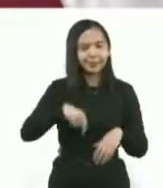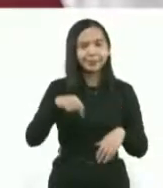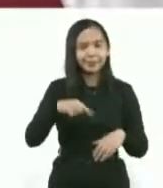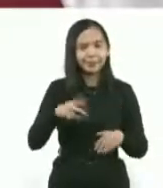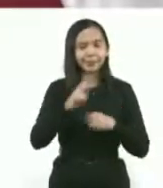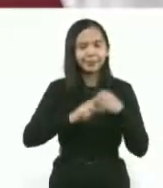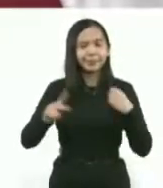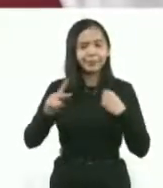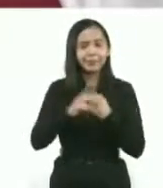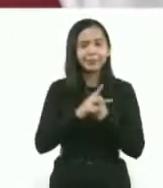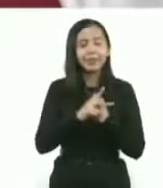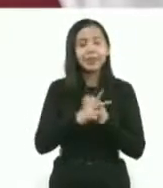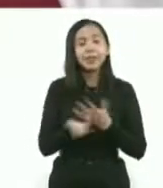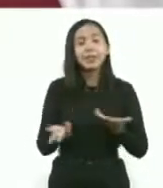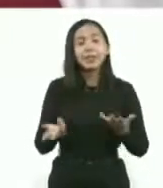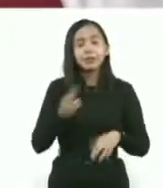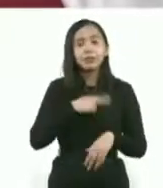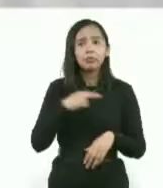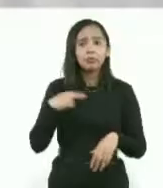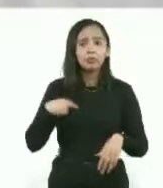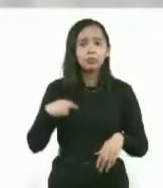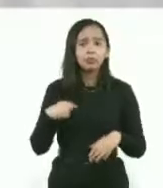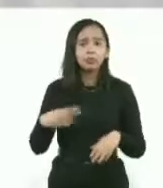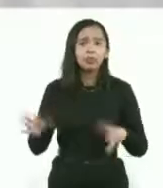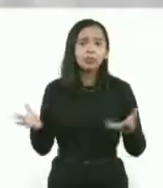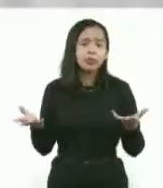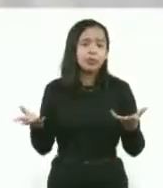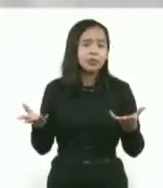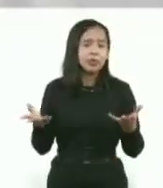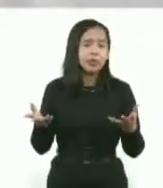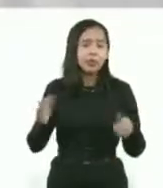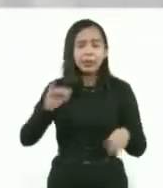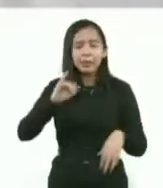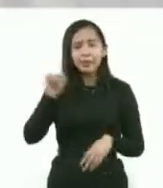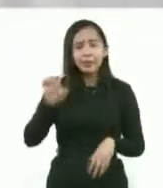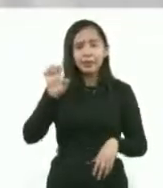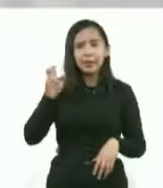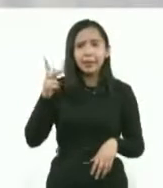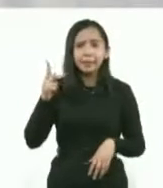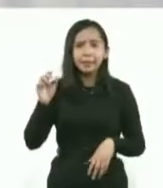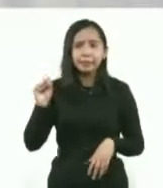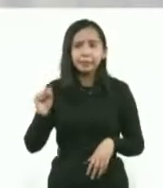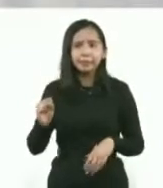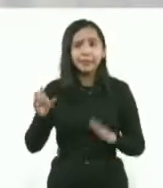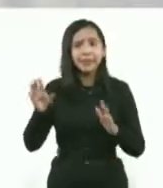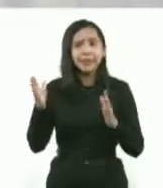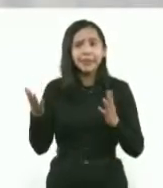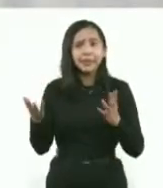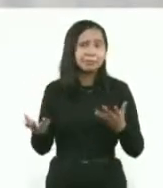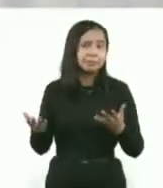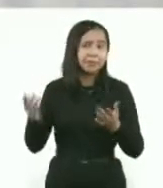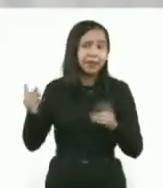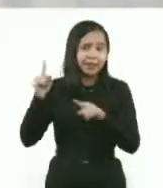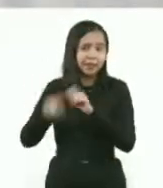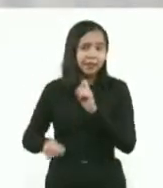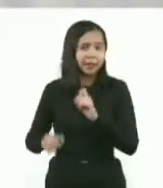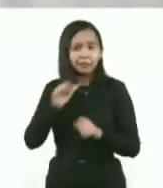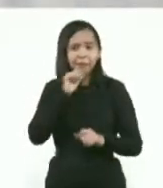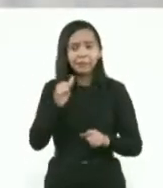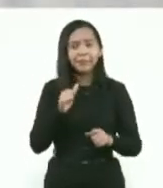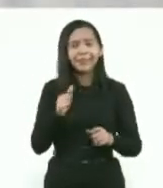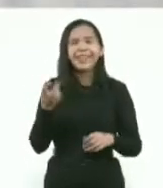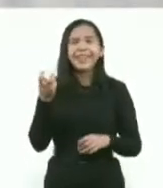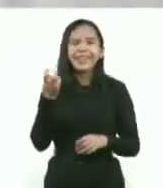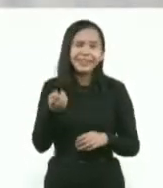nuestro país. Si no se estuviera subsidiando el IEPS en este momento, pues los precios